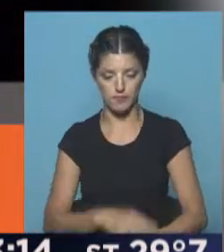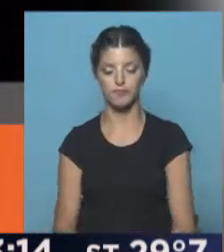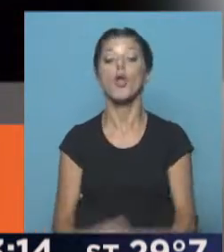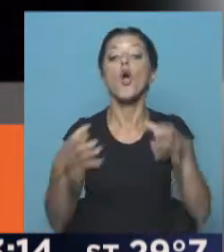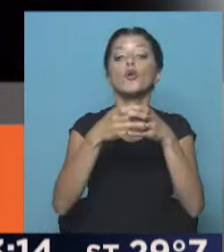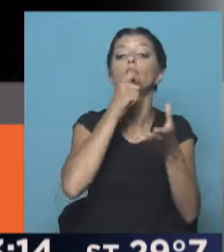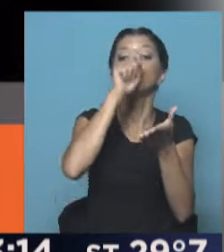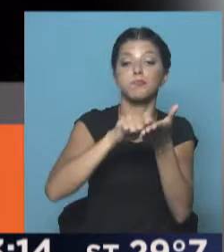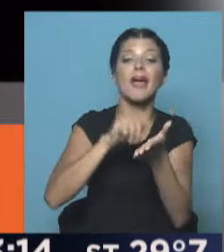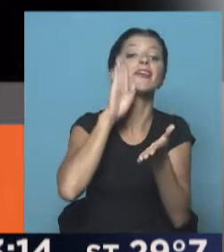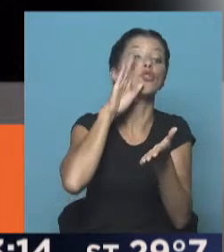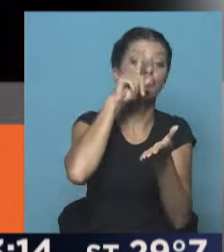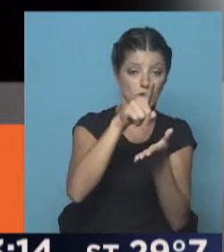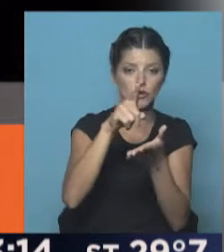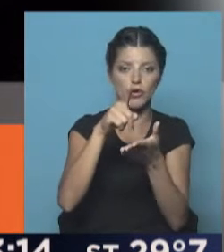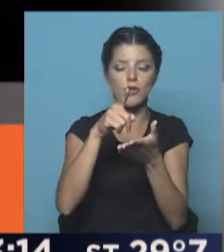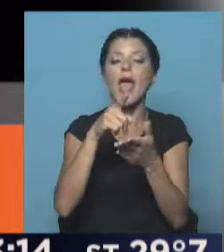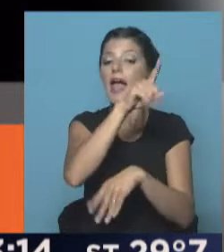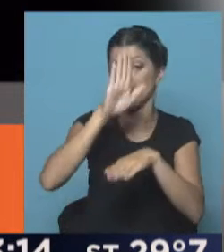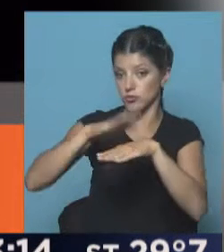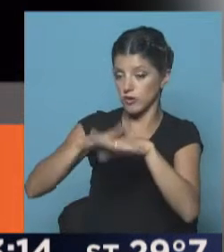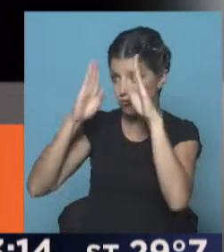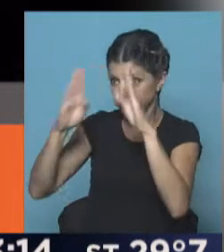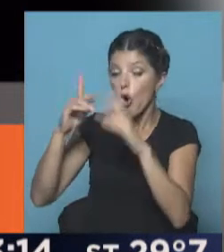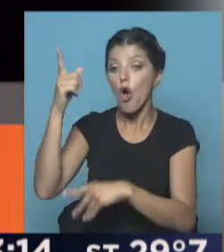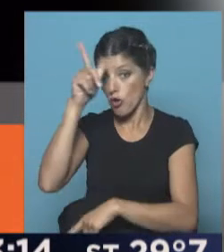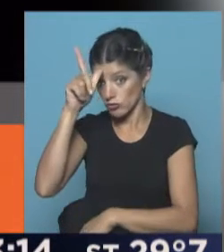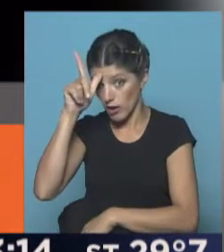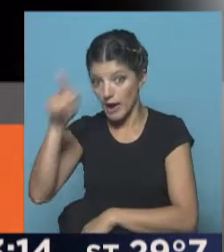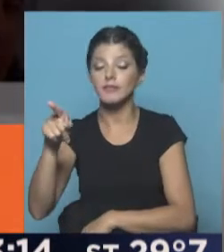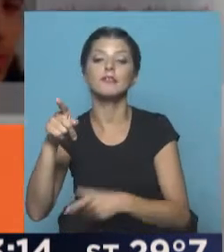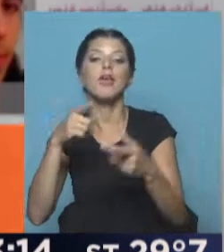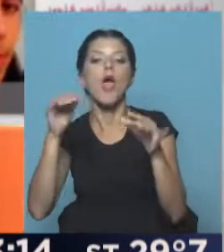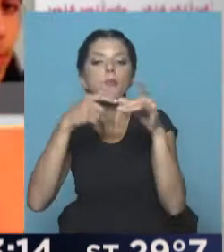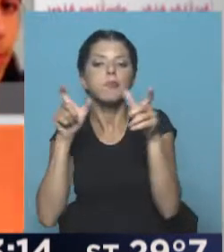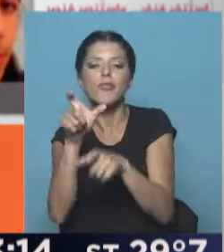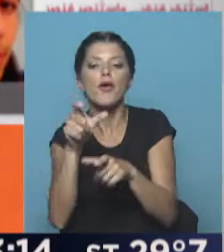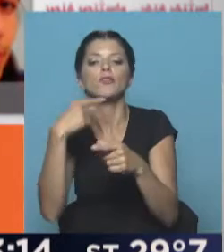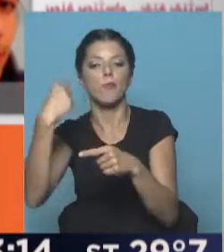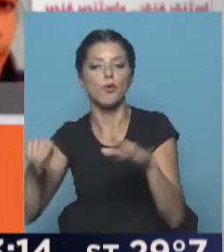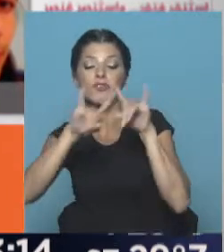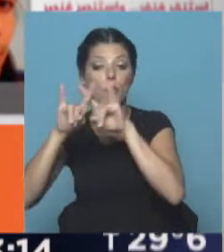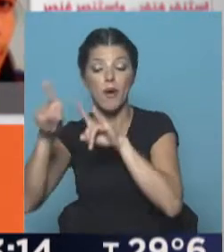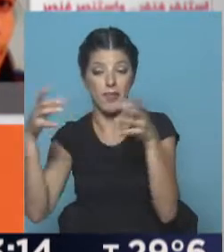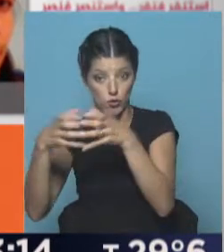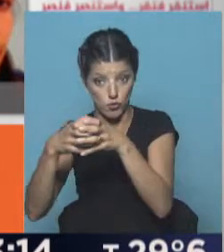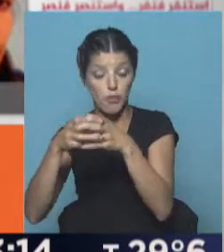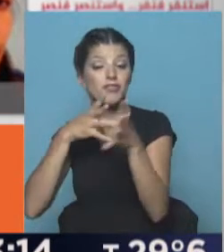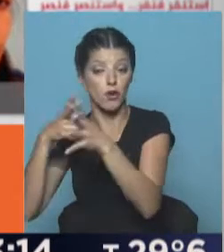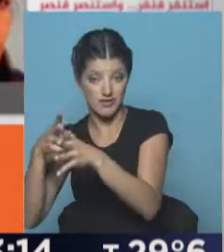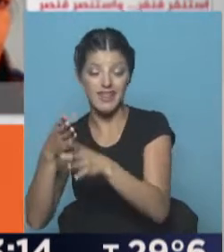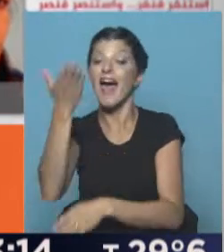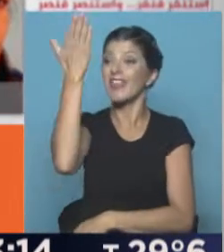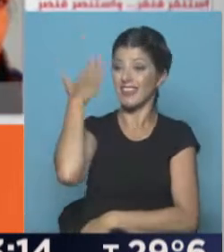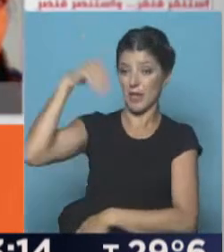estadounidense Site, dedicada a monitorear actividades yihadistas en la web, asegura que ha detectado desde mayo de 2016